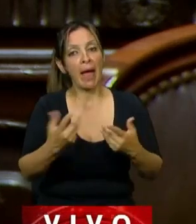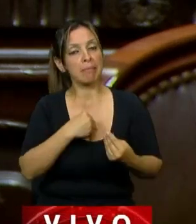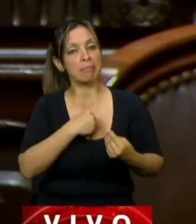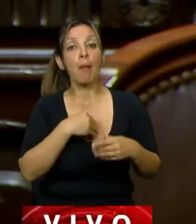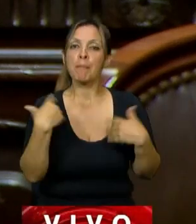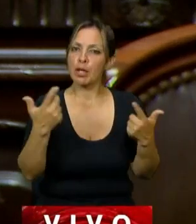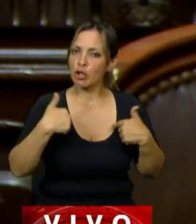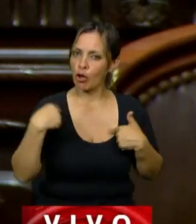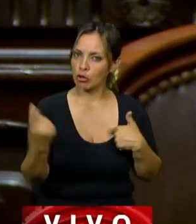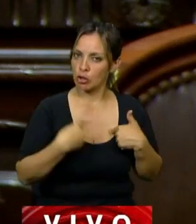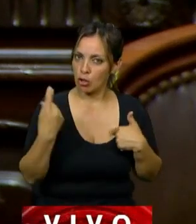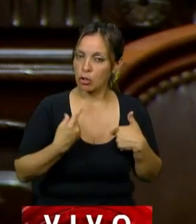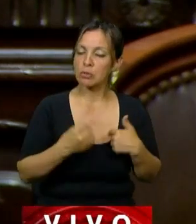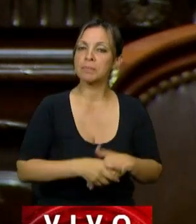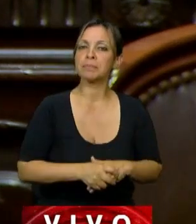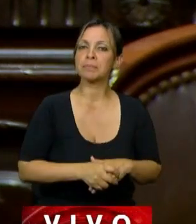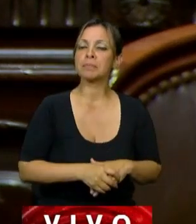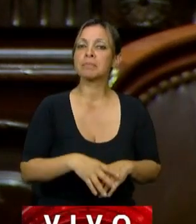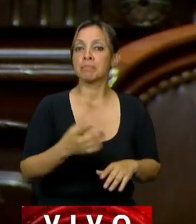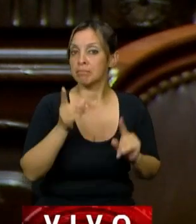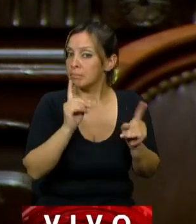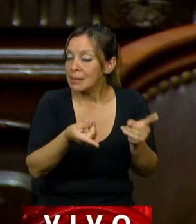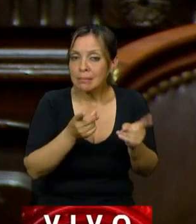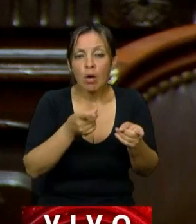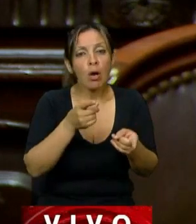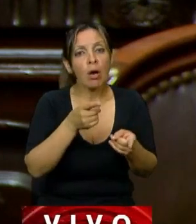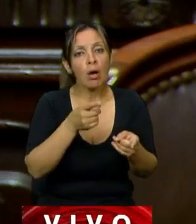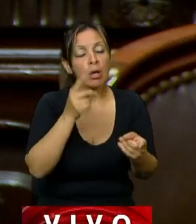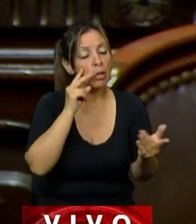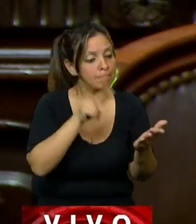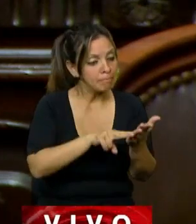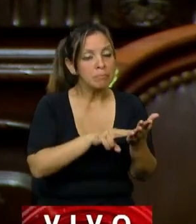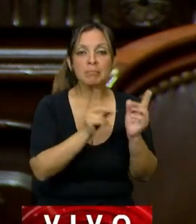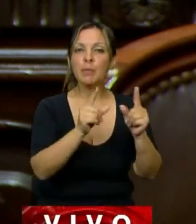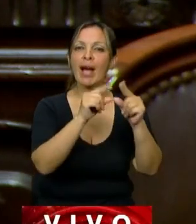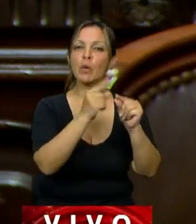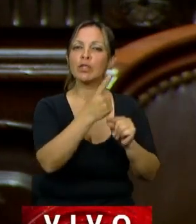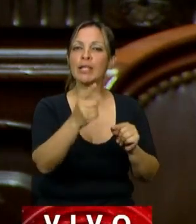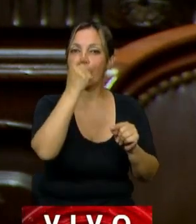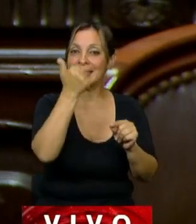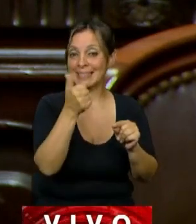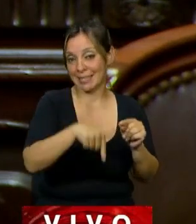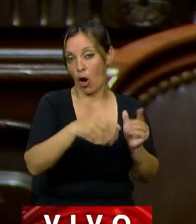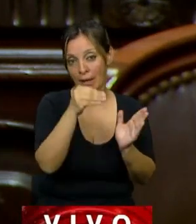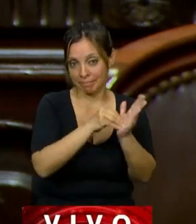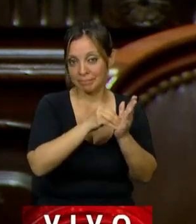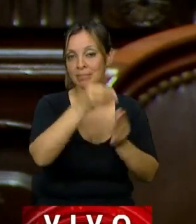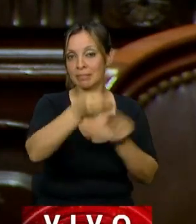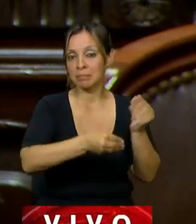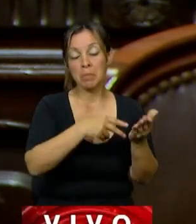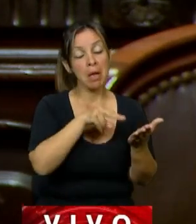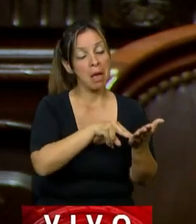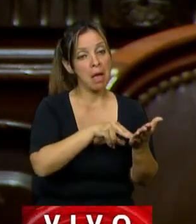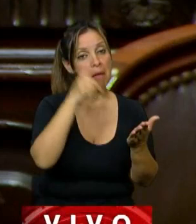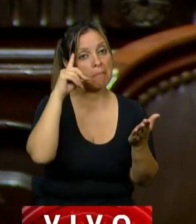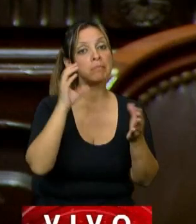hoy nosotros vemos con esperanza este artículo 126 con Sergio